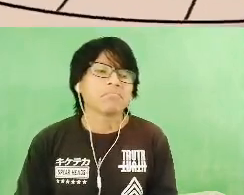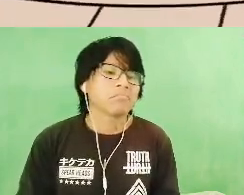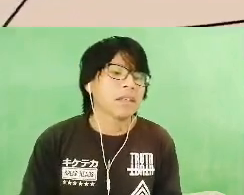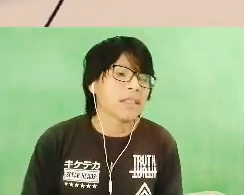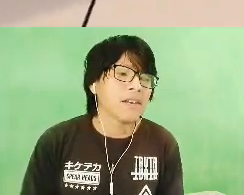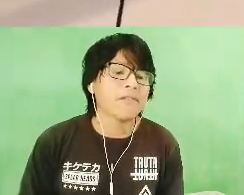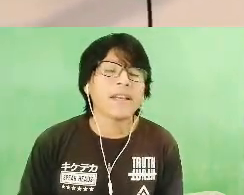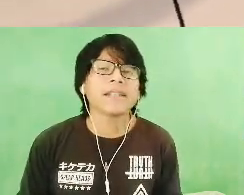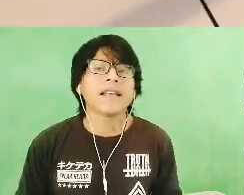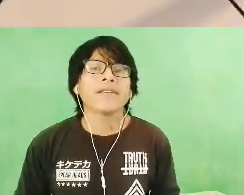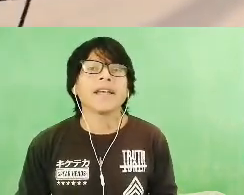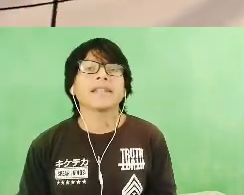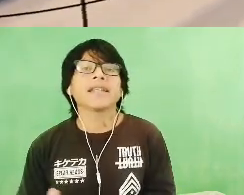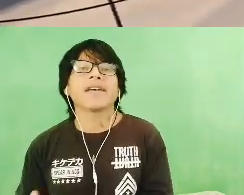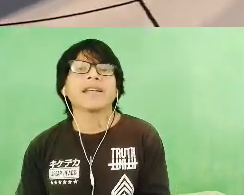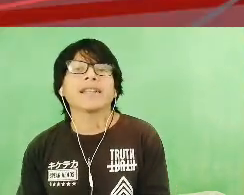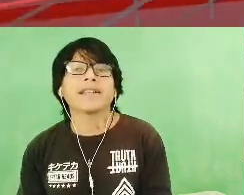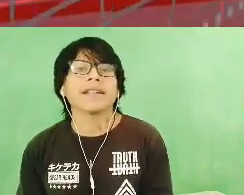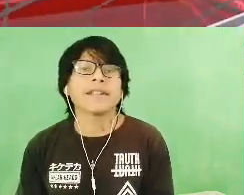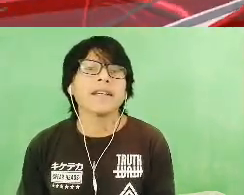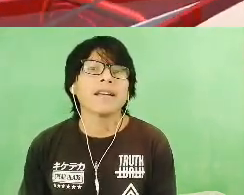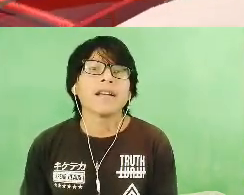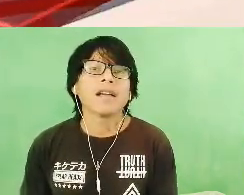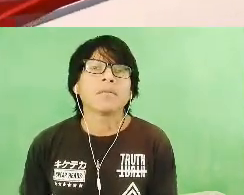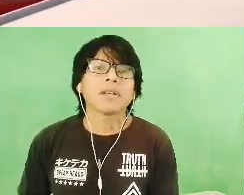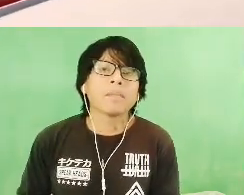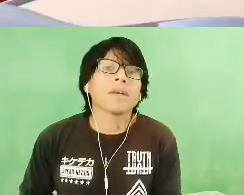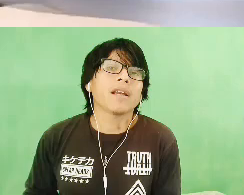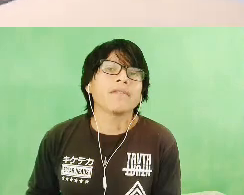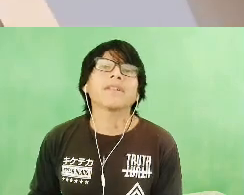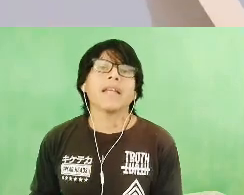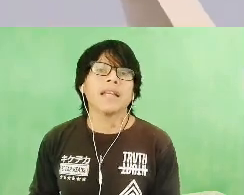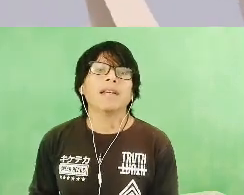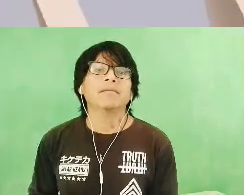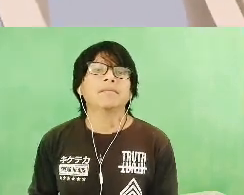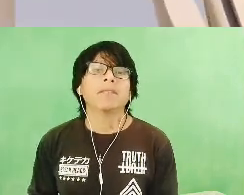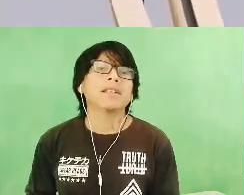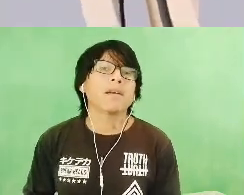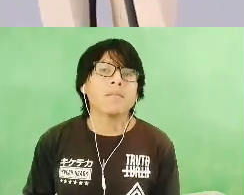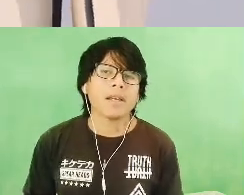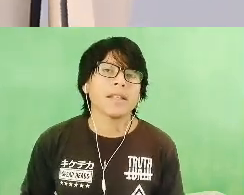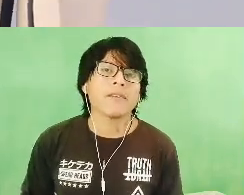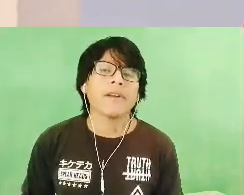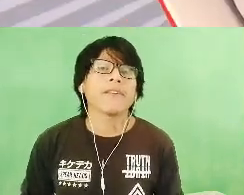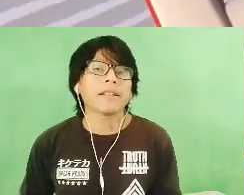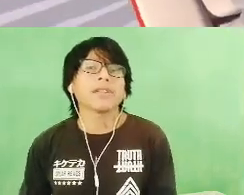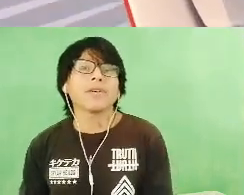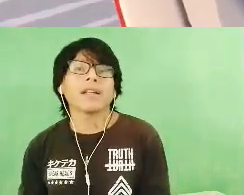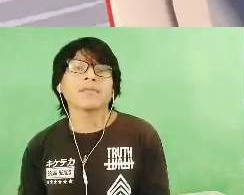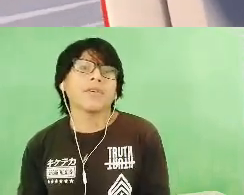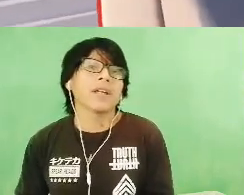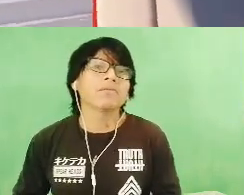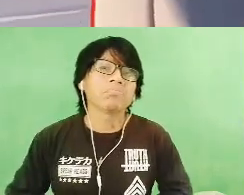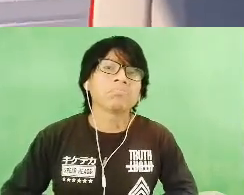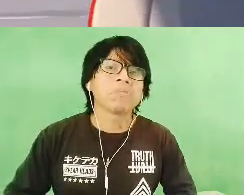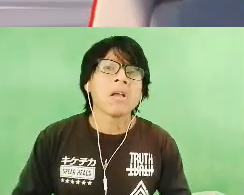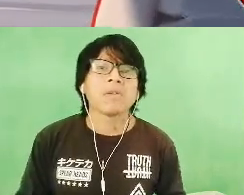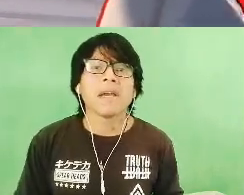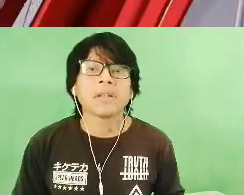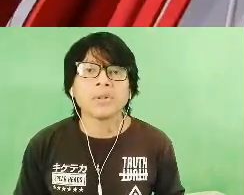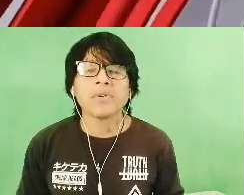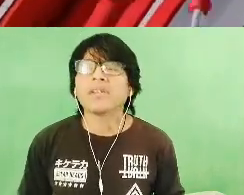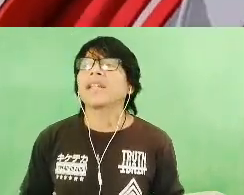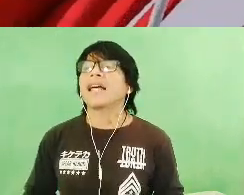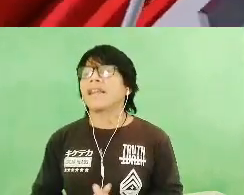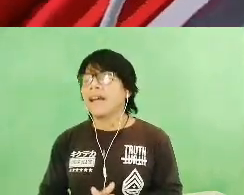Cienfuegos, va a estar feliz de la vida sin que vayan detrás de él. ¿Por qué? Porque la fiscalía está muerta. Francisco Gertz Florero